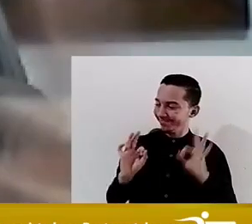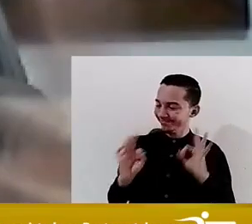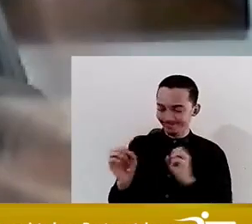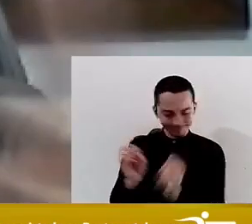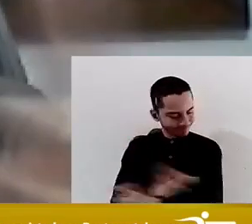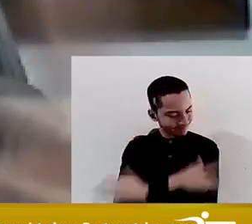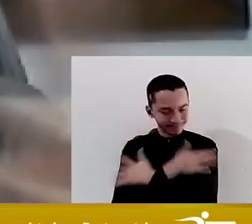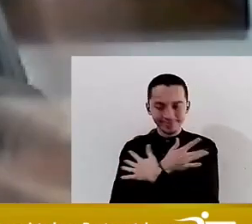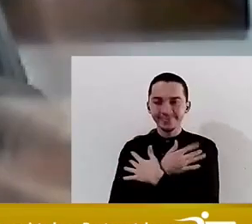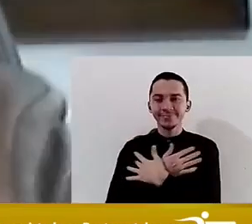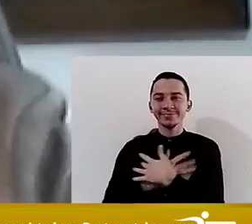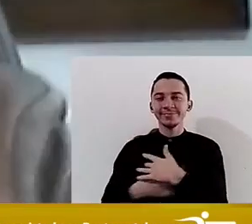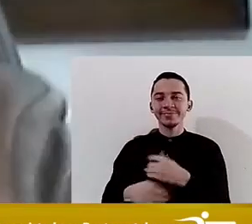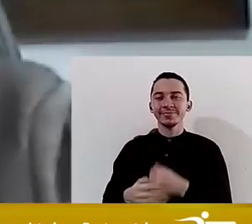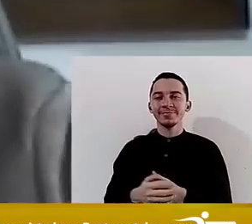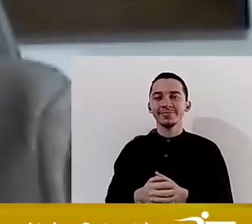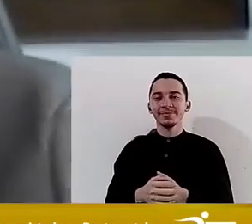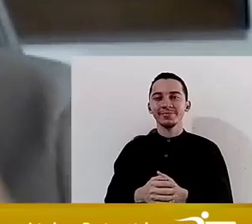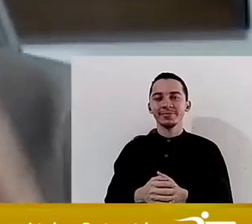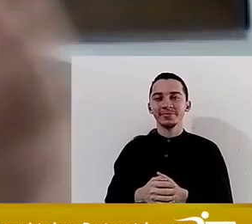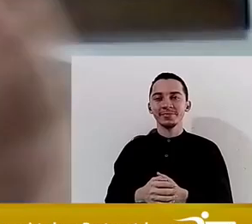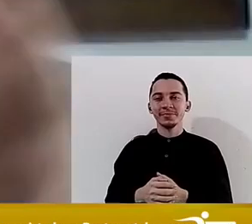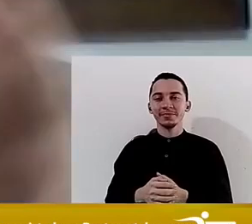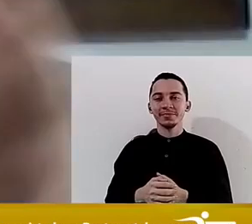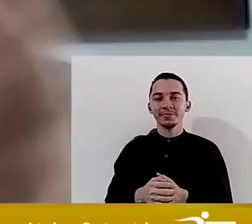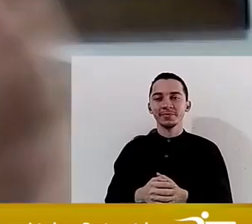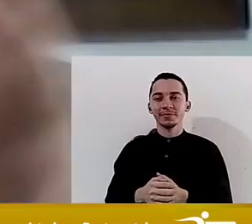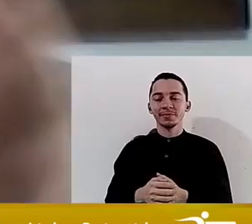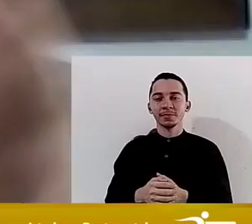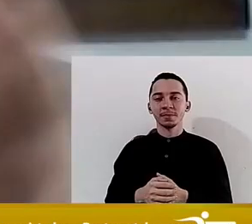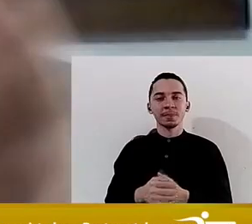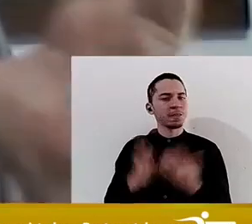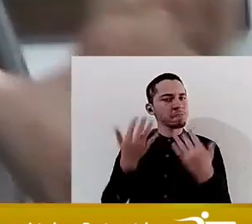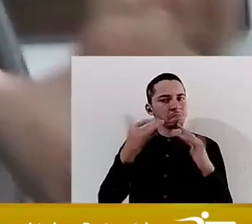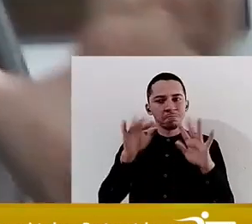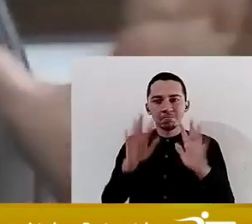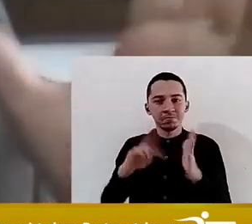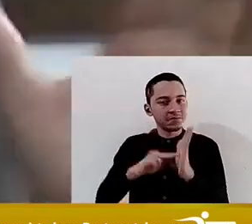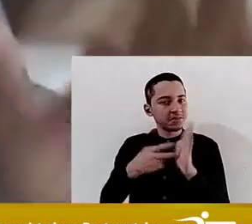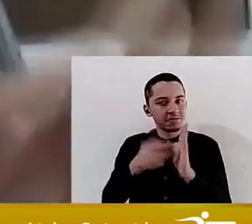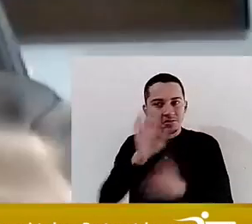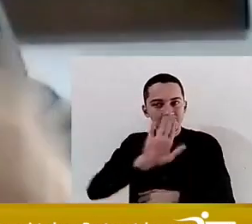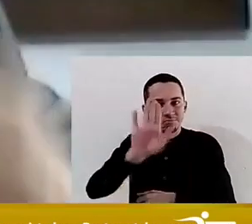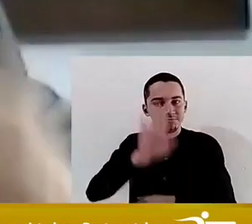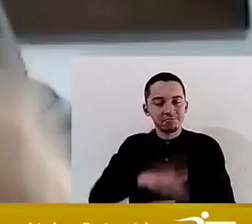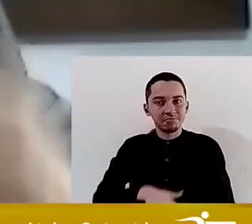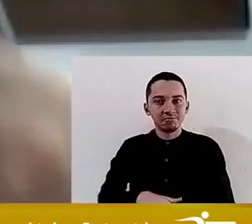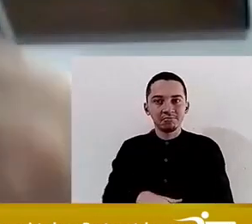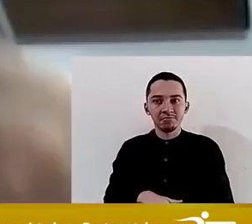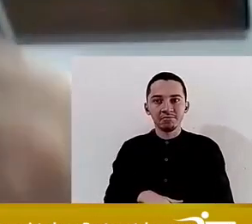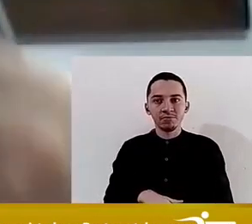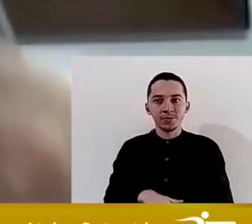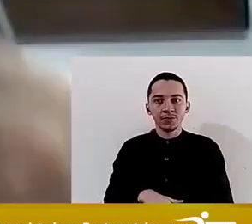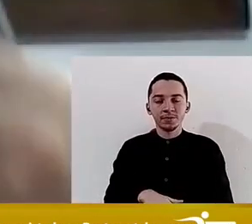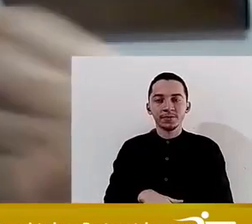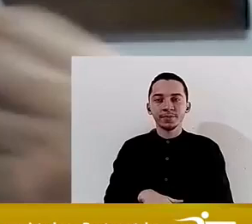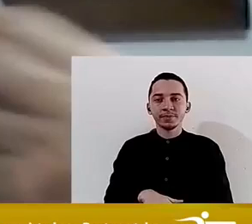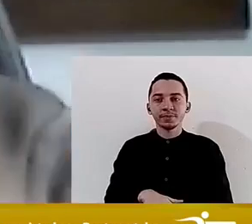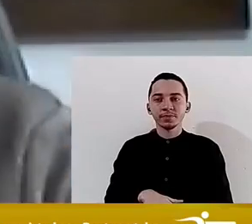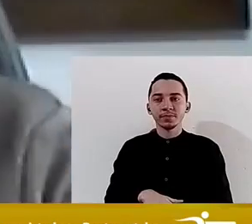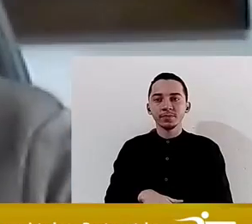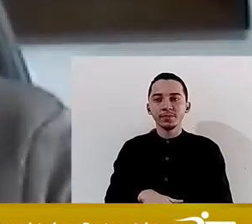que reciben bien, que tratan bien, por donde tú lo mires. Cuán amables son